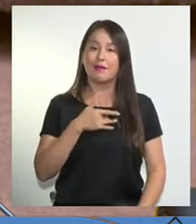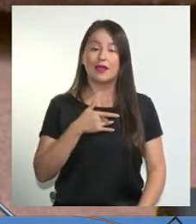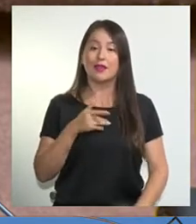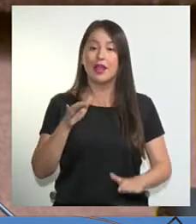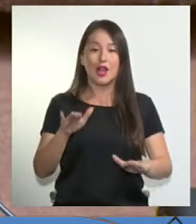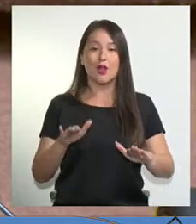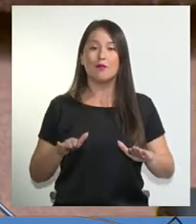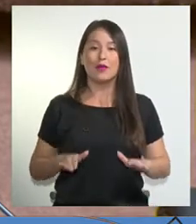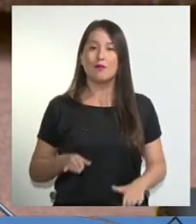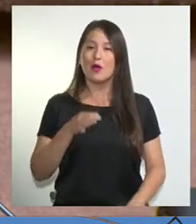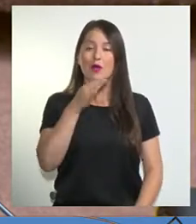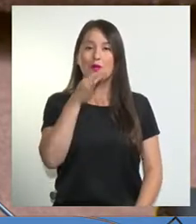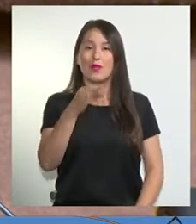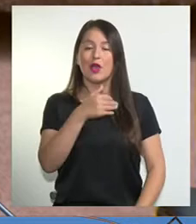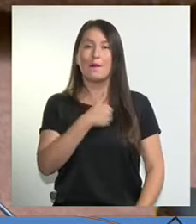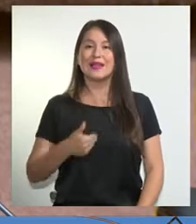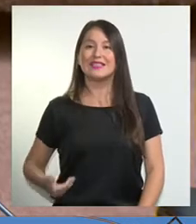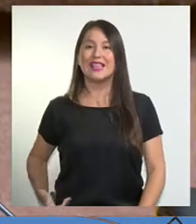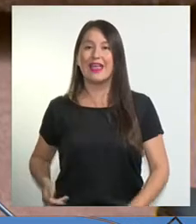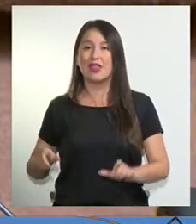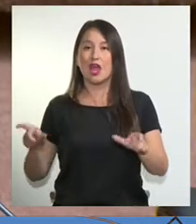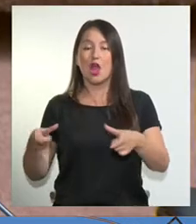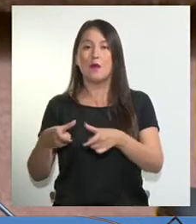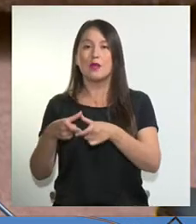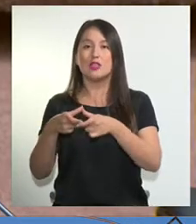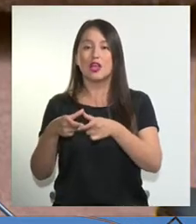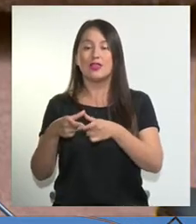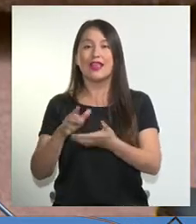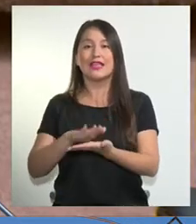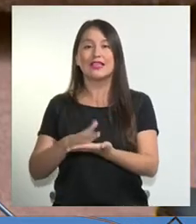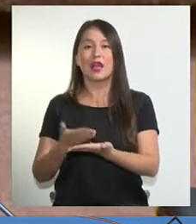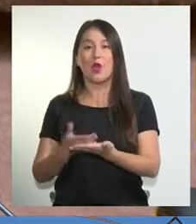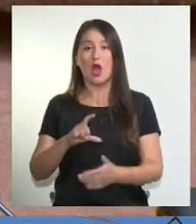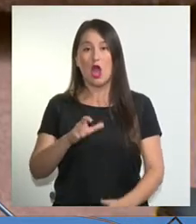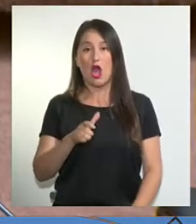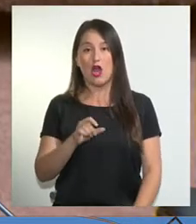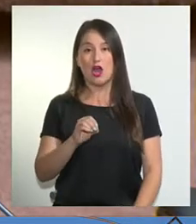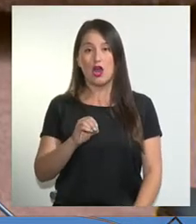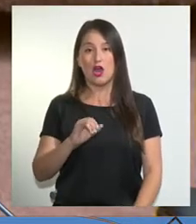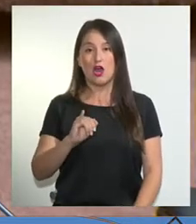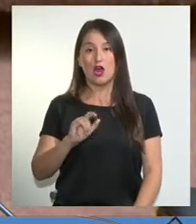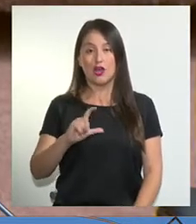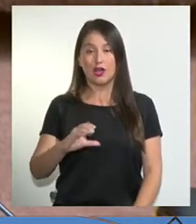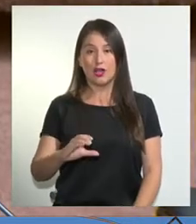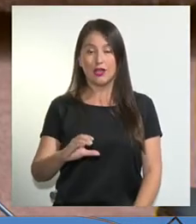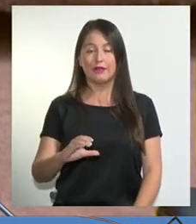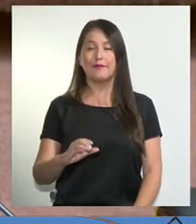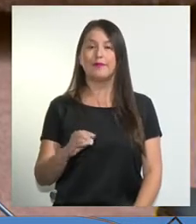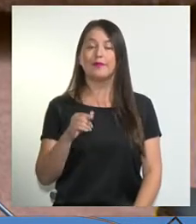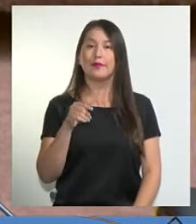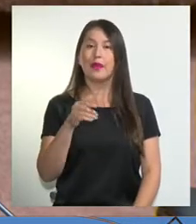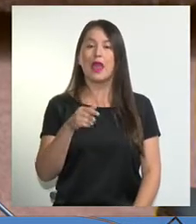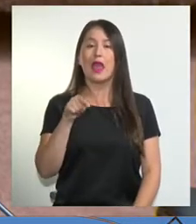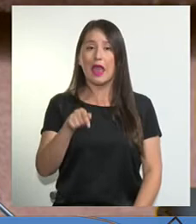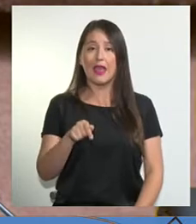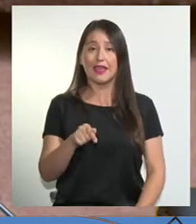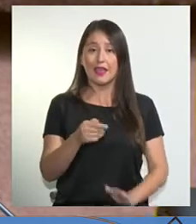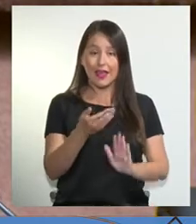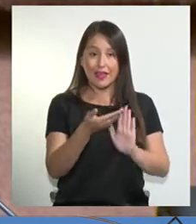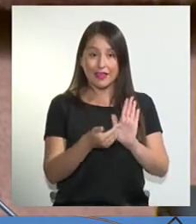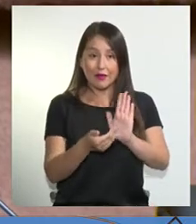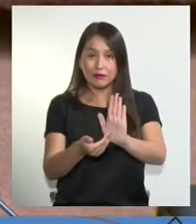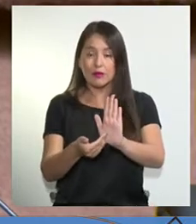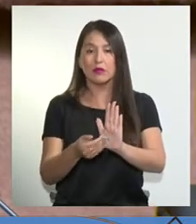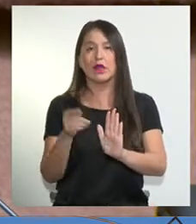la presidenta de la Comisión de Salud, la senadora Goich, esta indicación fue rechazada. Lo lamentamos, presidenta.